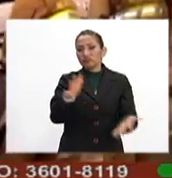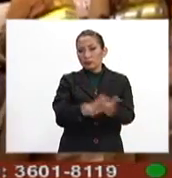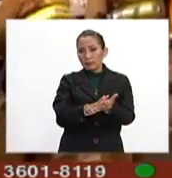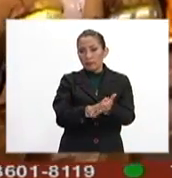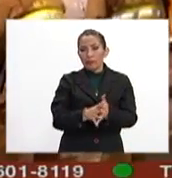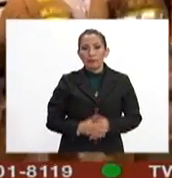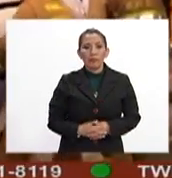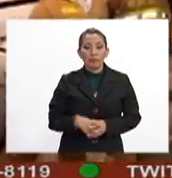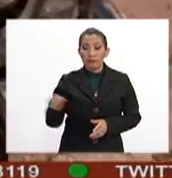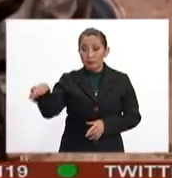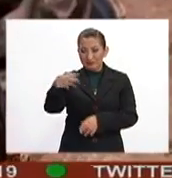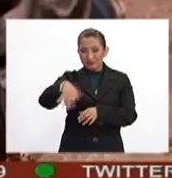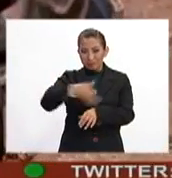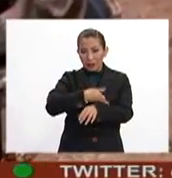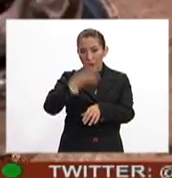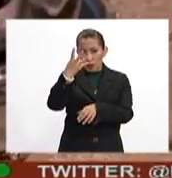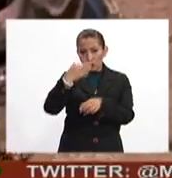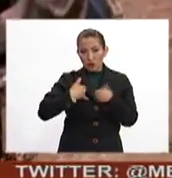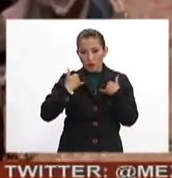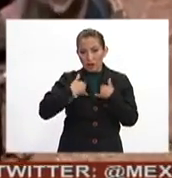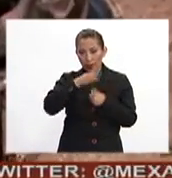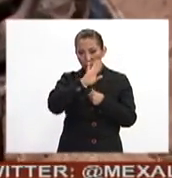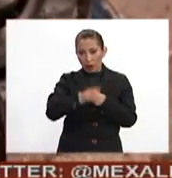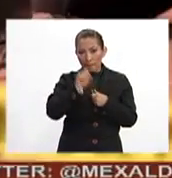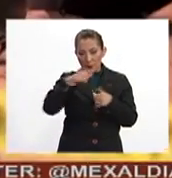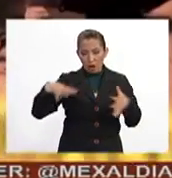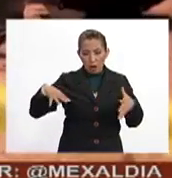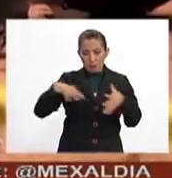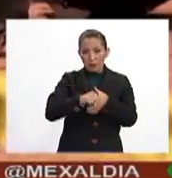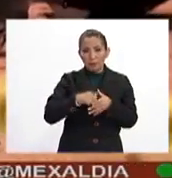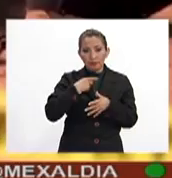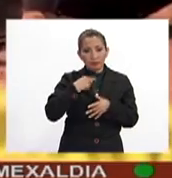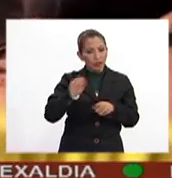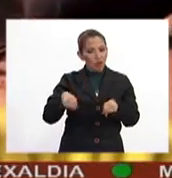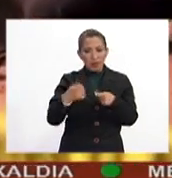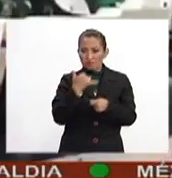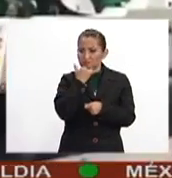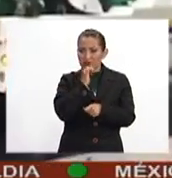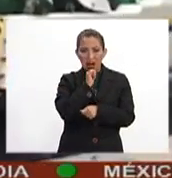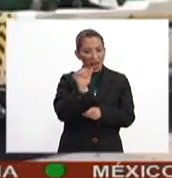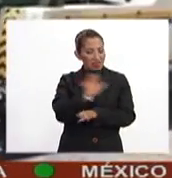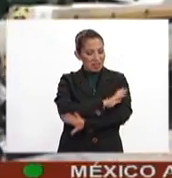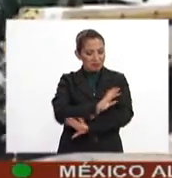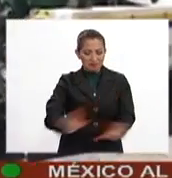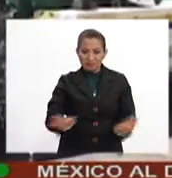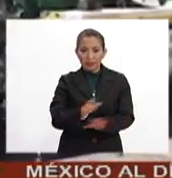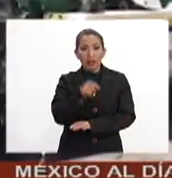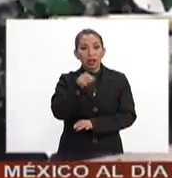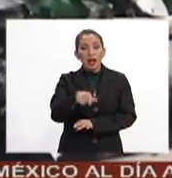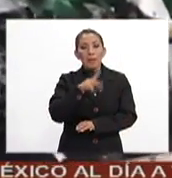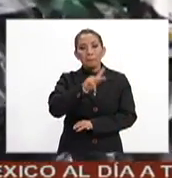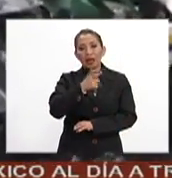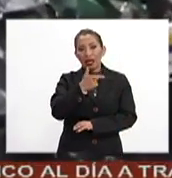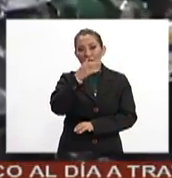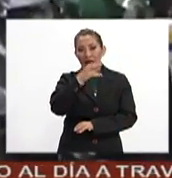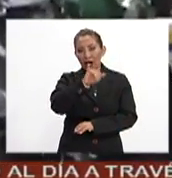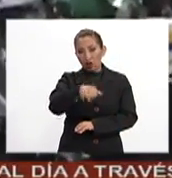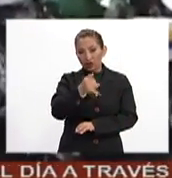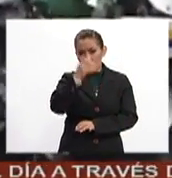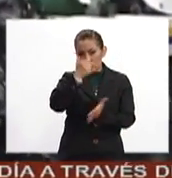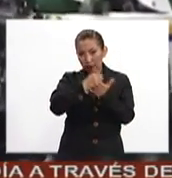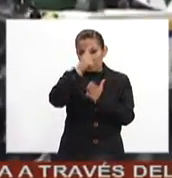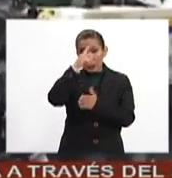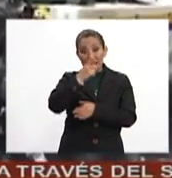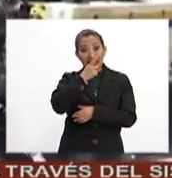prisión. Y es que los familiares de los 4 jóvenes que murieron en el aparatoso choque no le otorgaron el perdón. La Procuraduría de Justicia de la Ciudad de